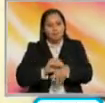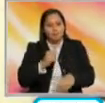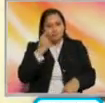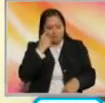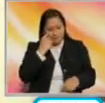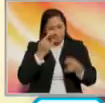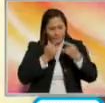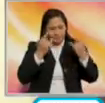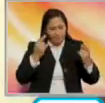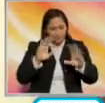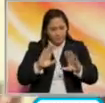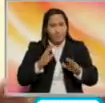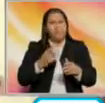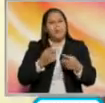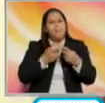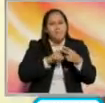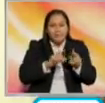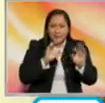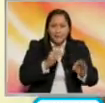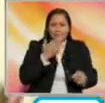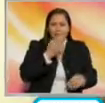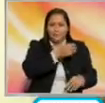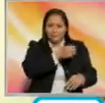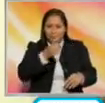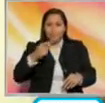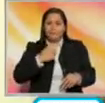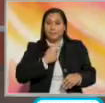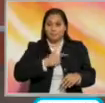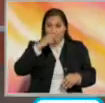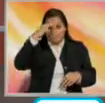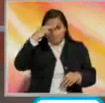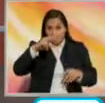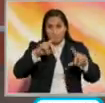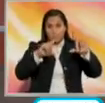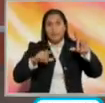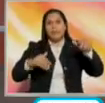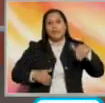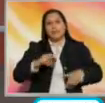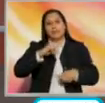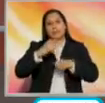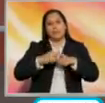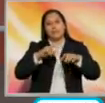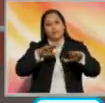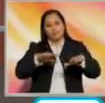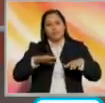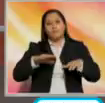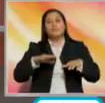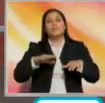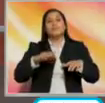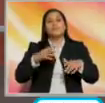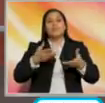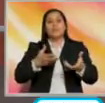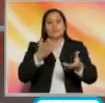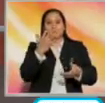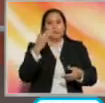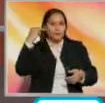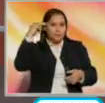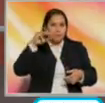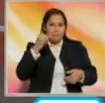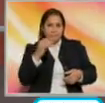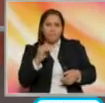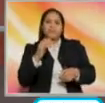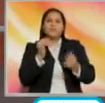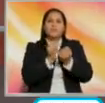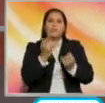poco de la historia. Por el principio. Sí, Por el por favor. principio. A mí me encanta. México tenía un teatro nacional Sí. que estaba ubicado en la calle 5 de Mayo y Bolívar, bueno, lo que